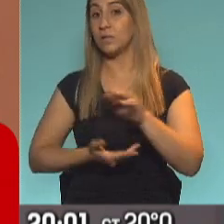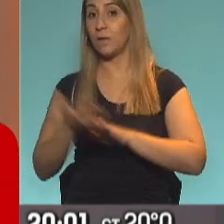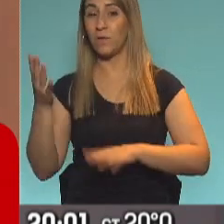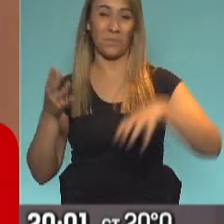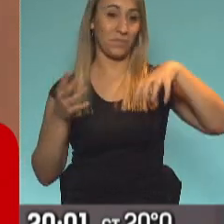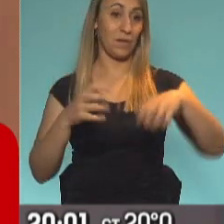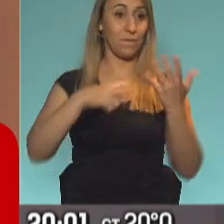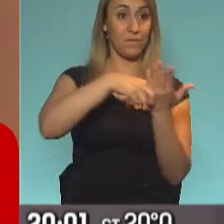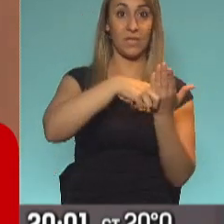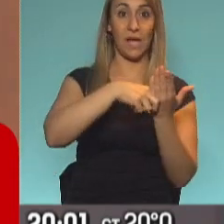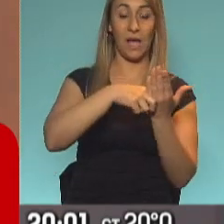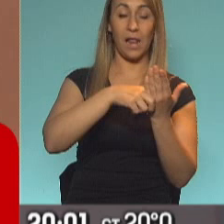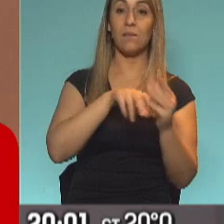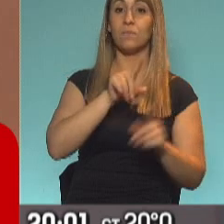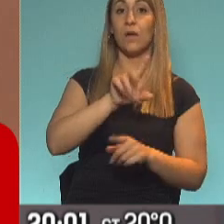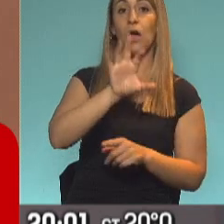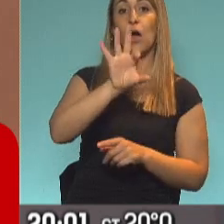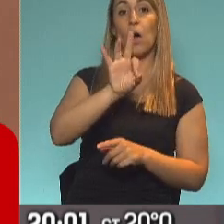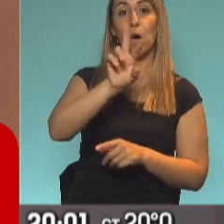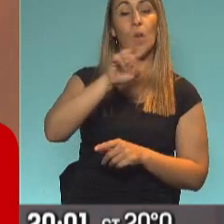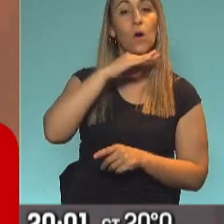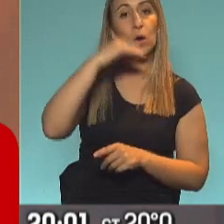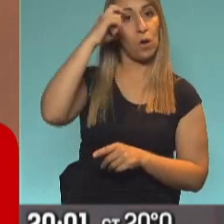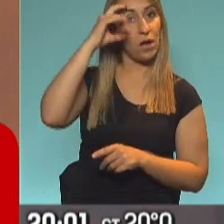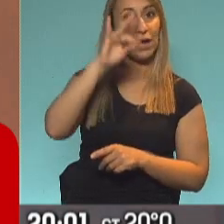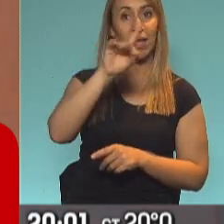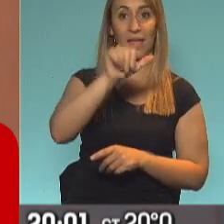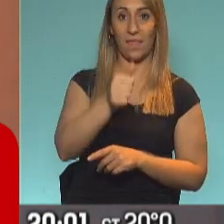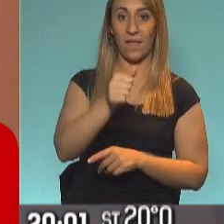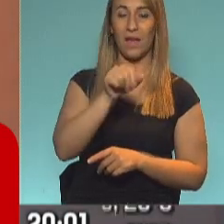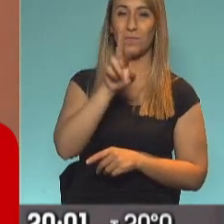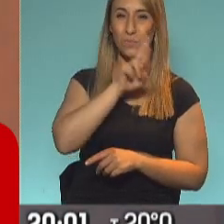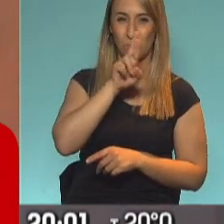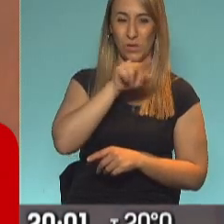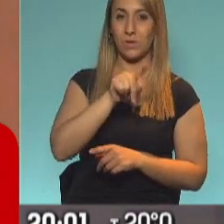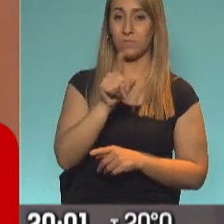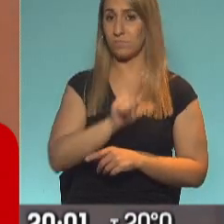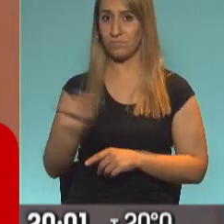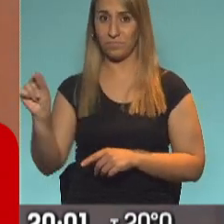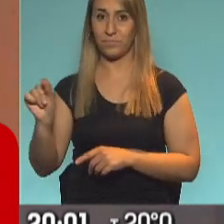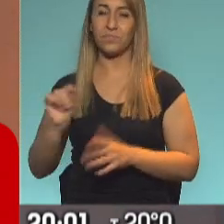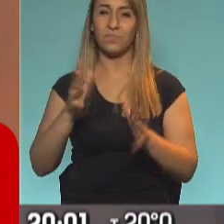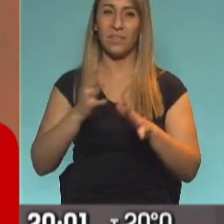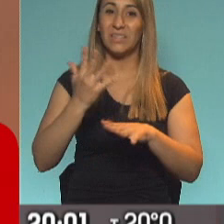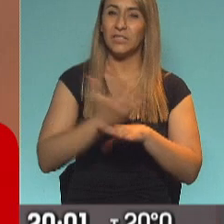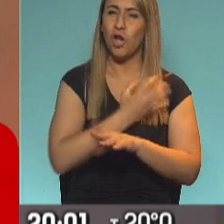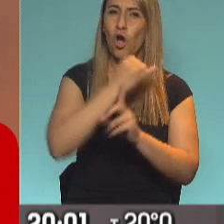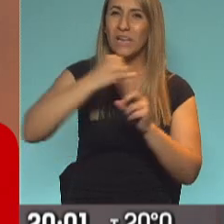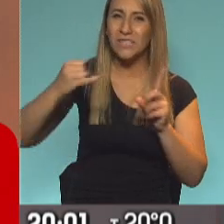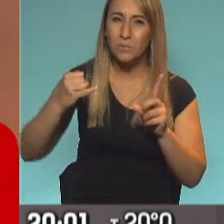fiscalía Verónica Ojeda. Declaró aproximadamente durante 5 horas y media.